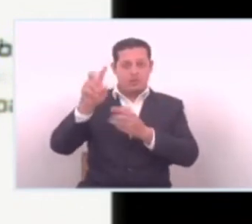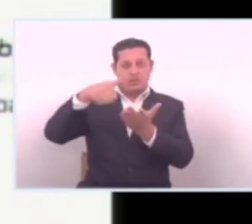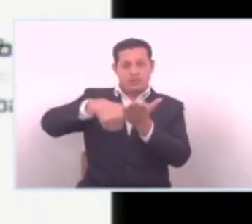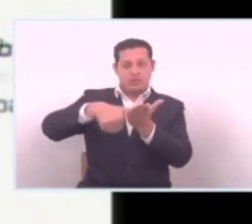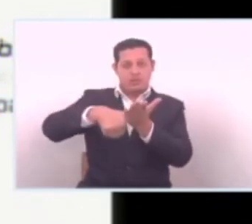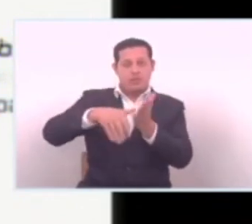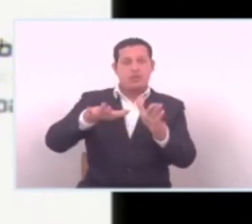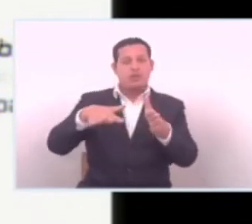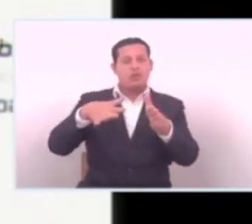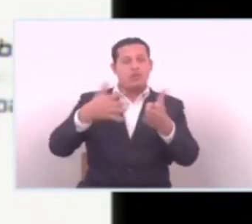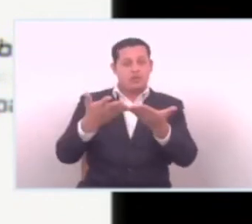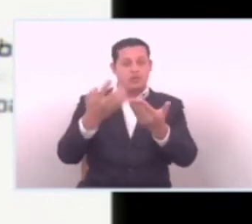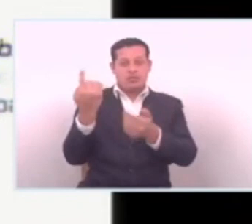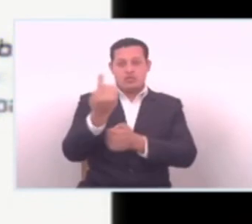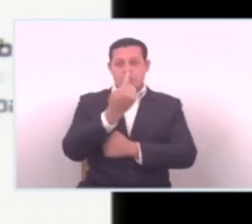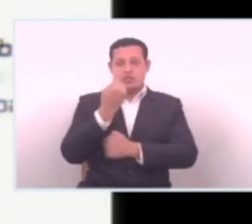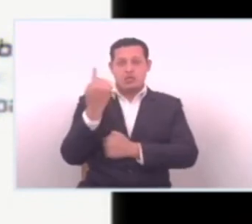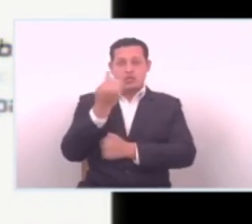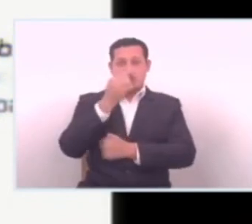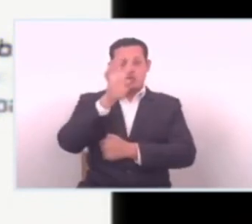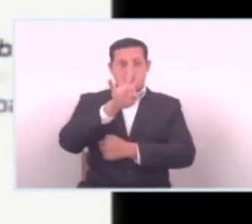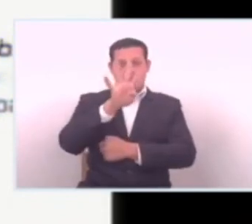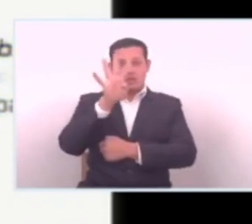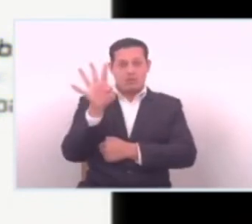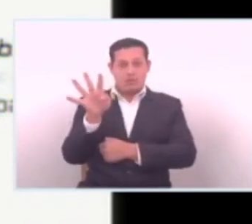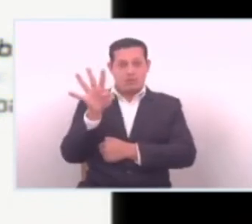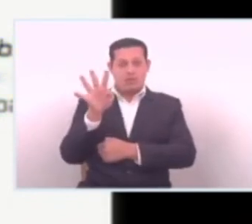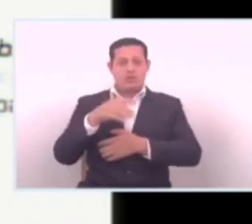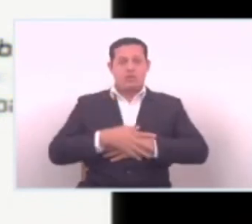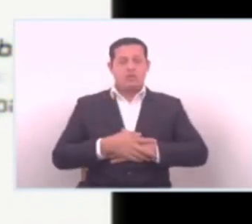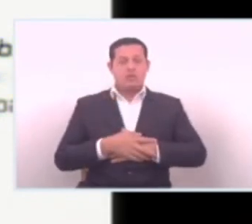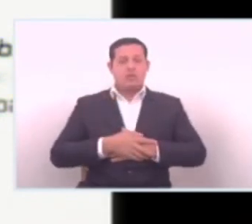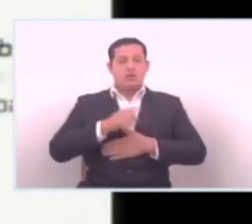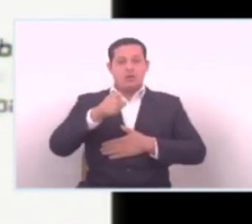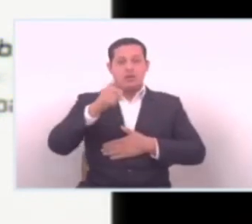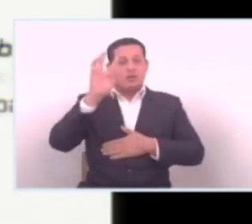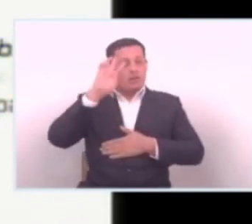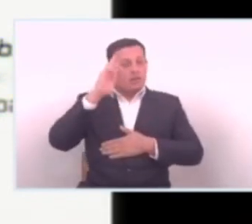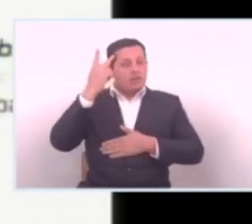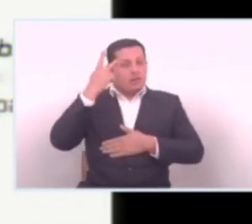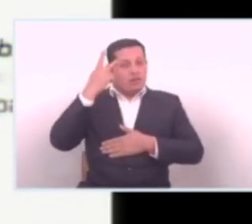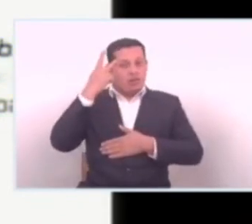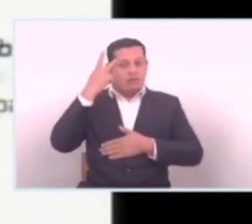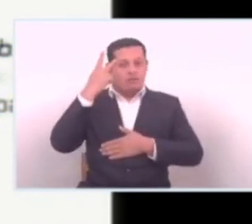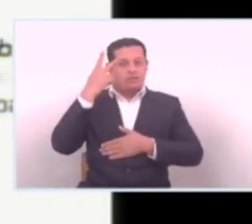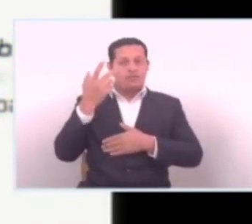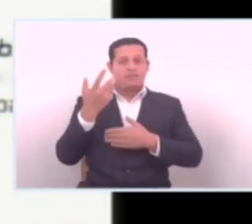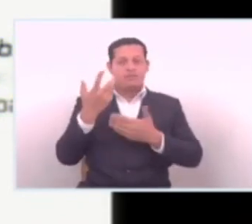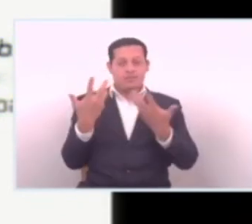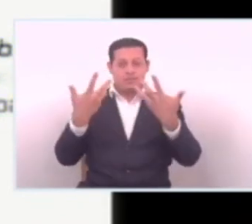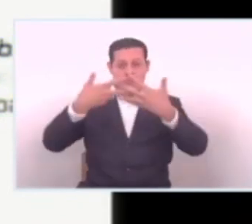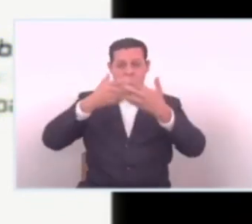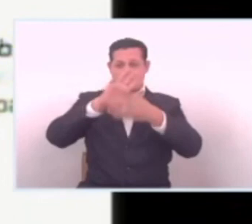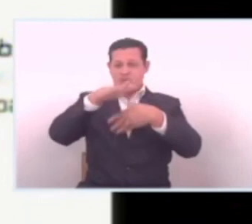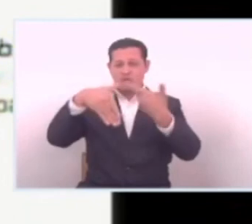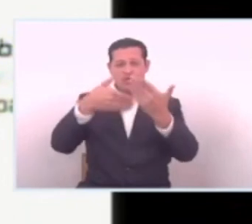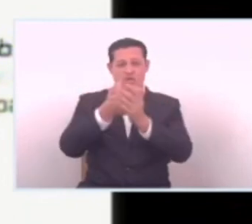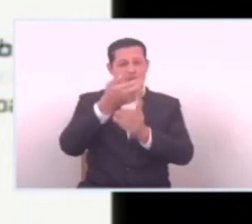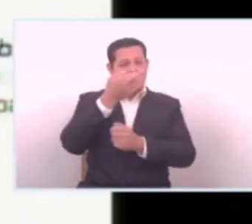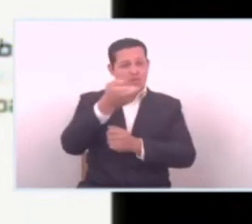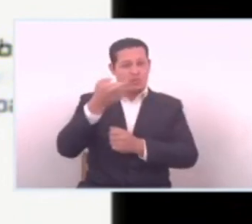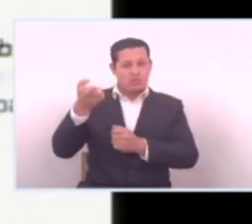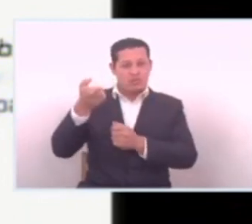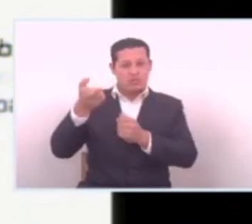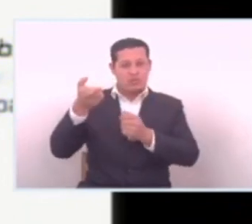municipales sino que únicamente a 44 esto implica que el cronograma y todos los recursos